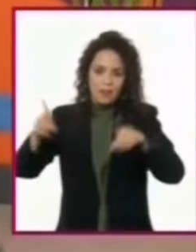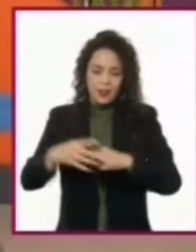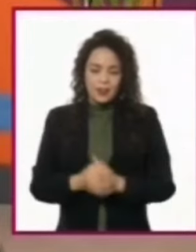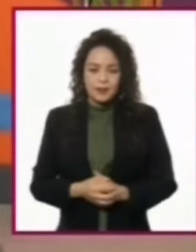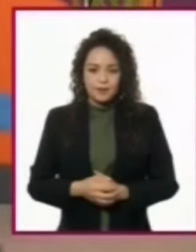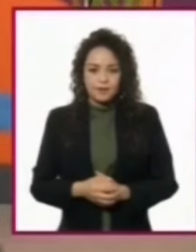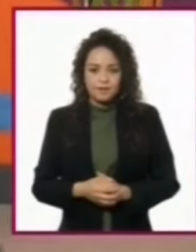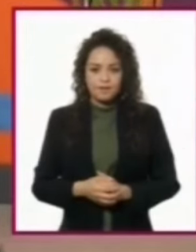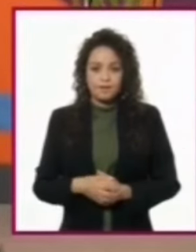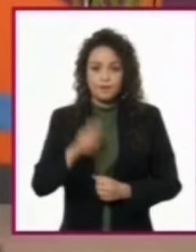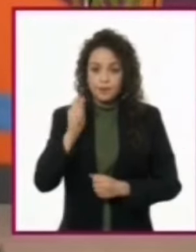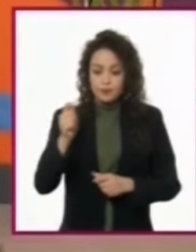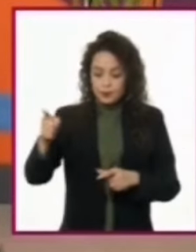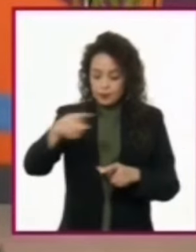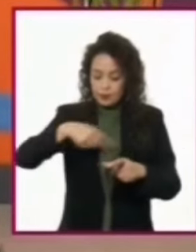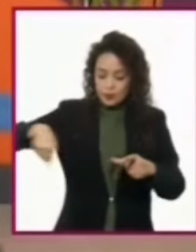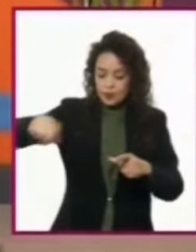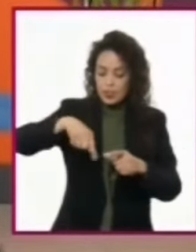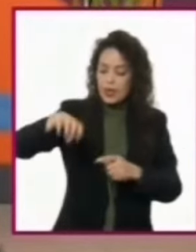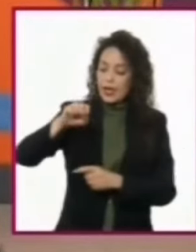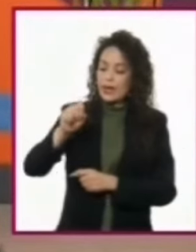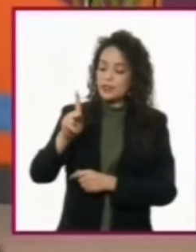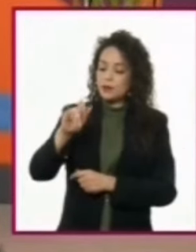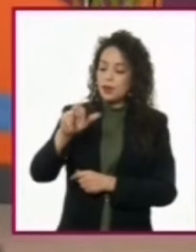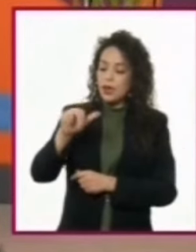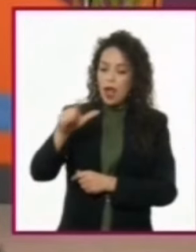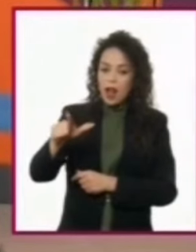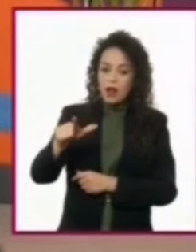con estructura de espiral no